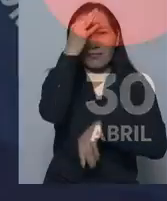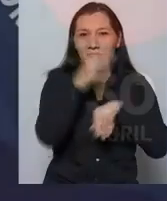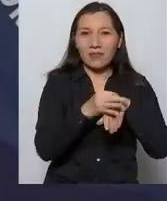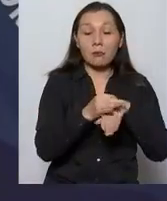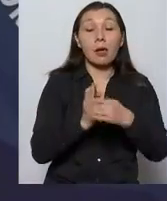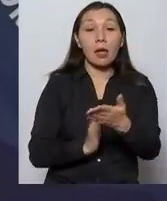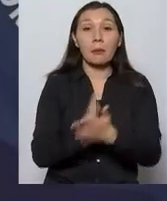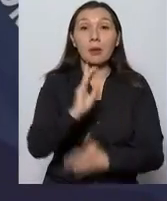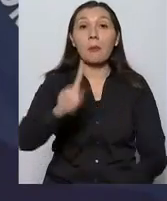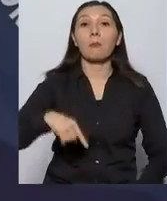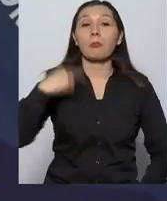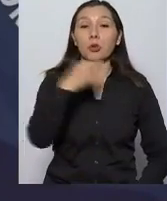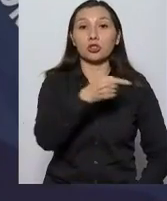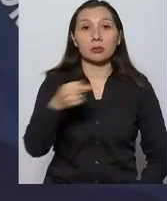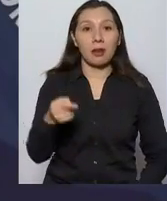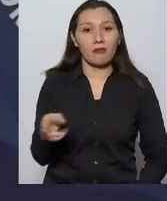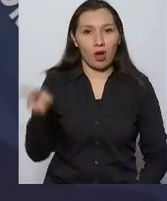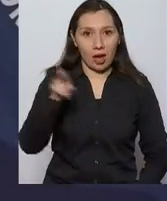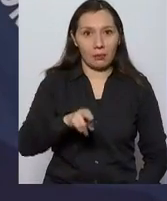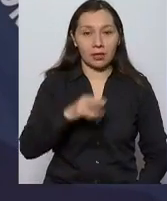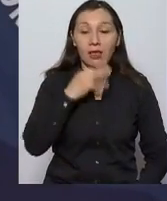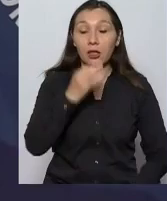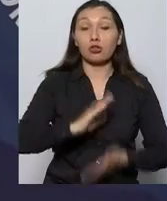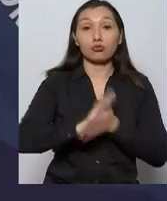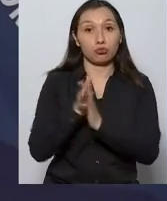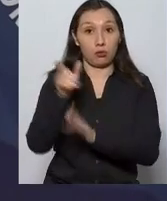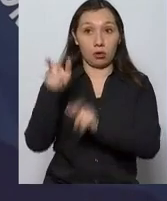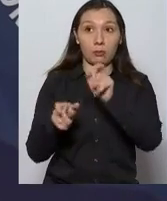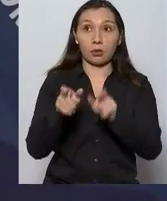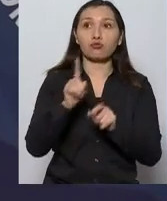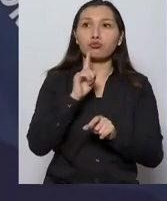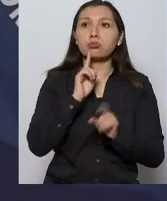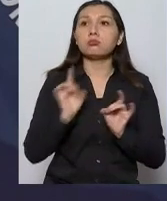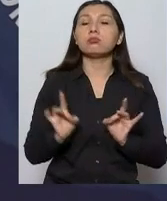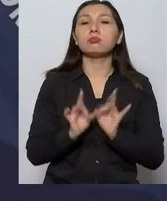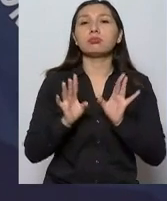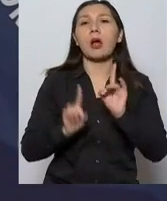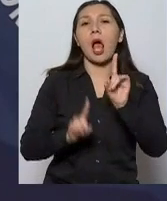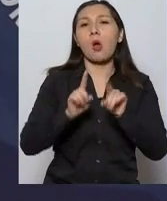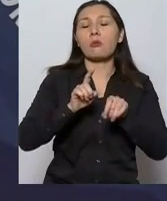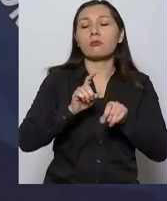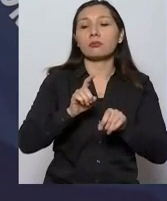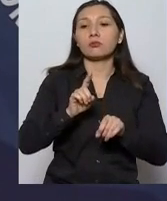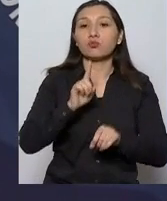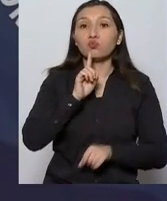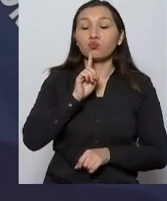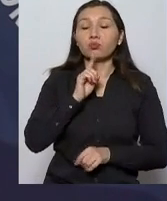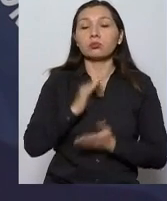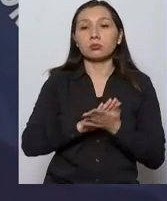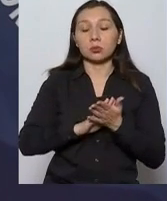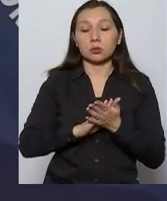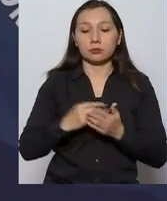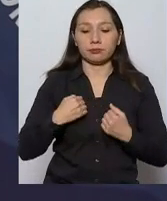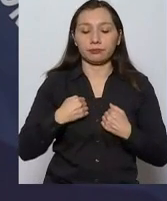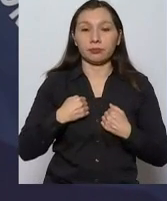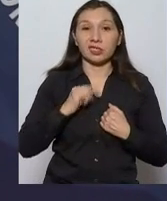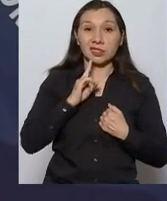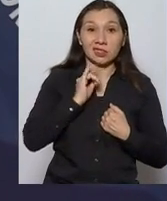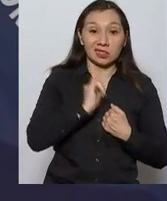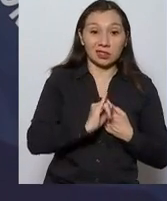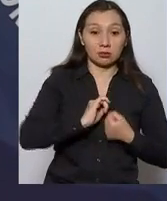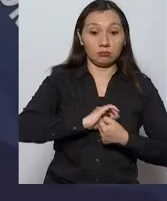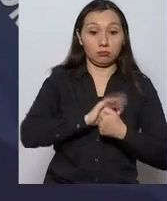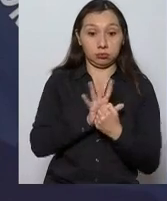a partir de la próxima semana, todas las personas que hayan tenido una presentación con o